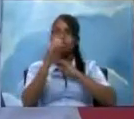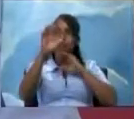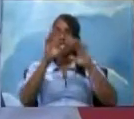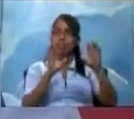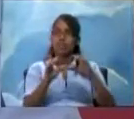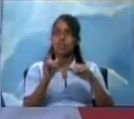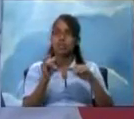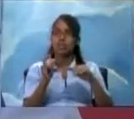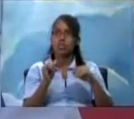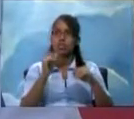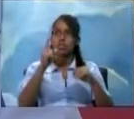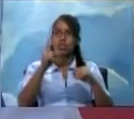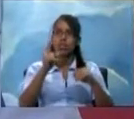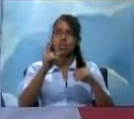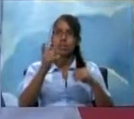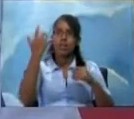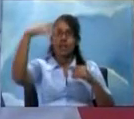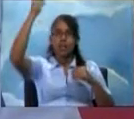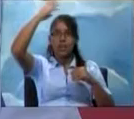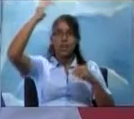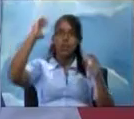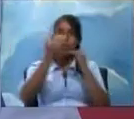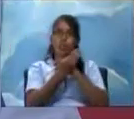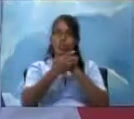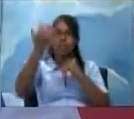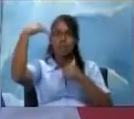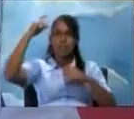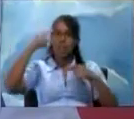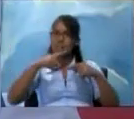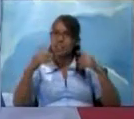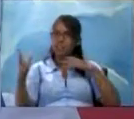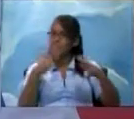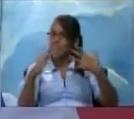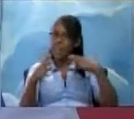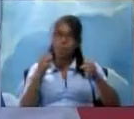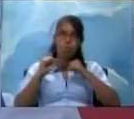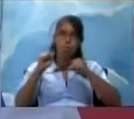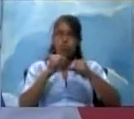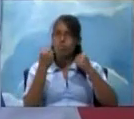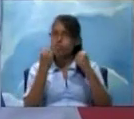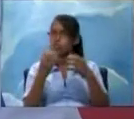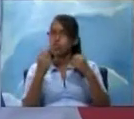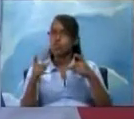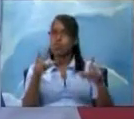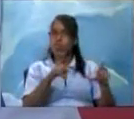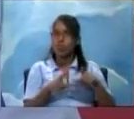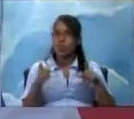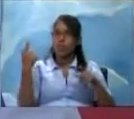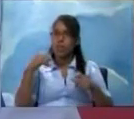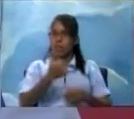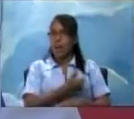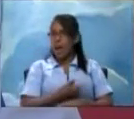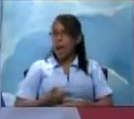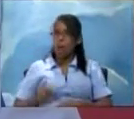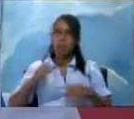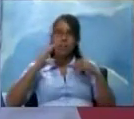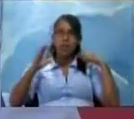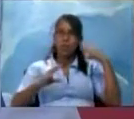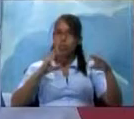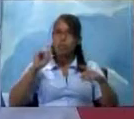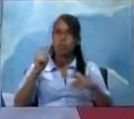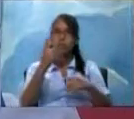nación y reino contra reino. Habrá terremoto en muchos lugares. Y habrá hambre y